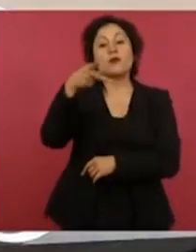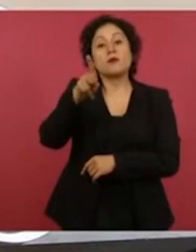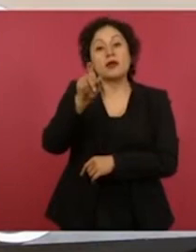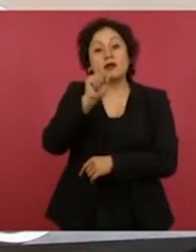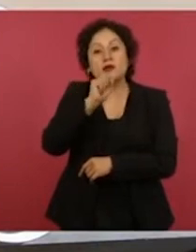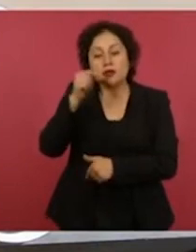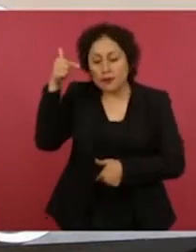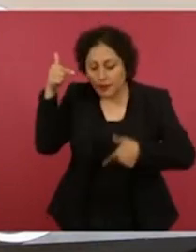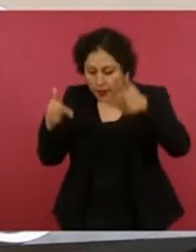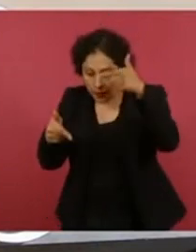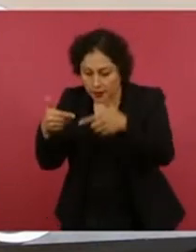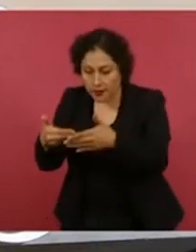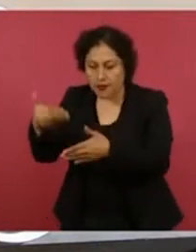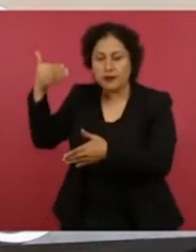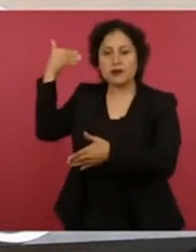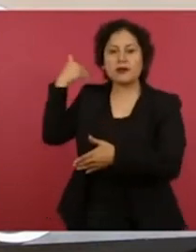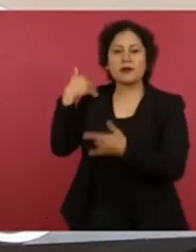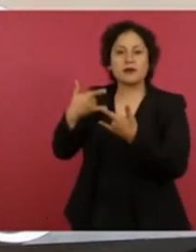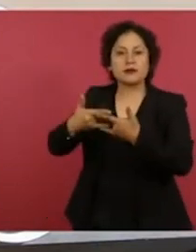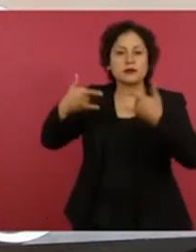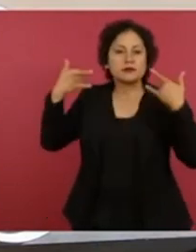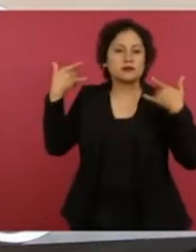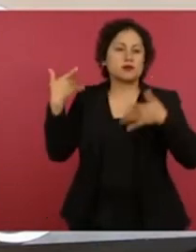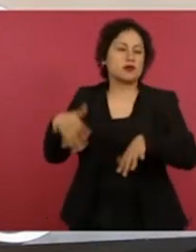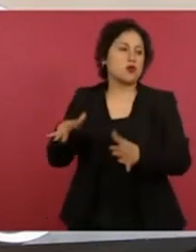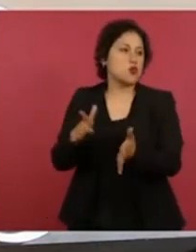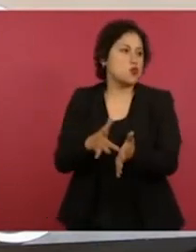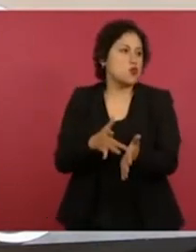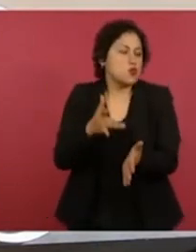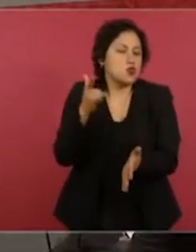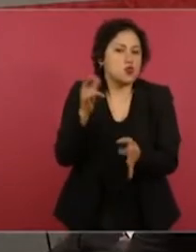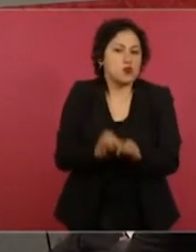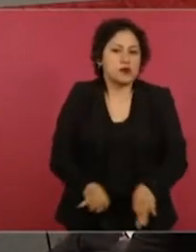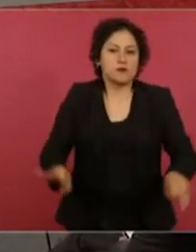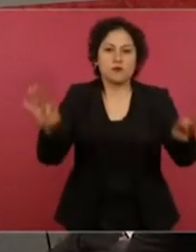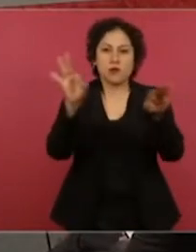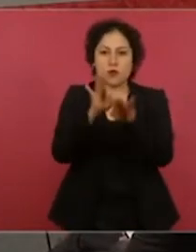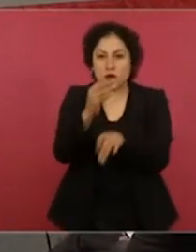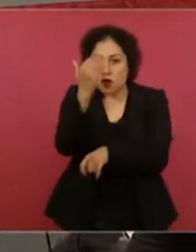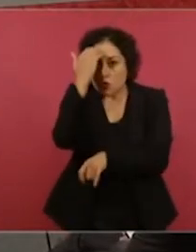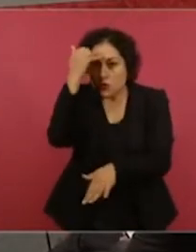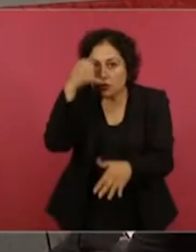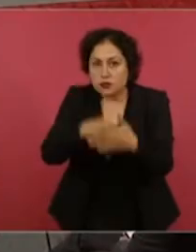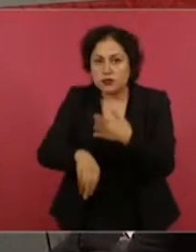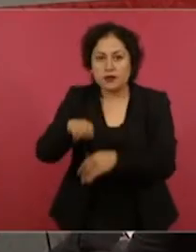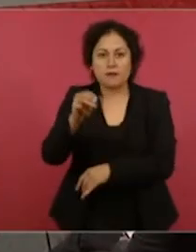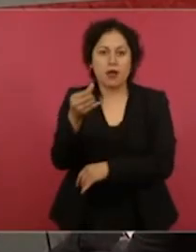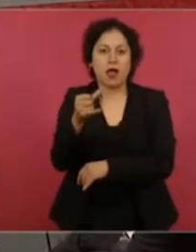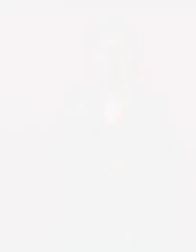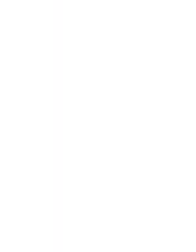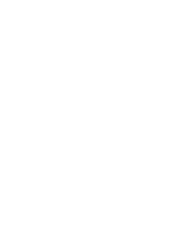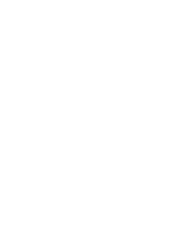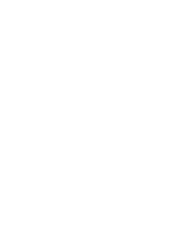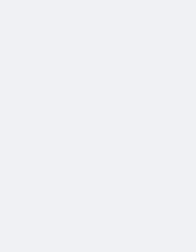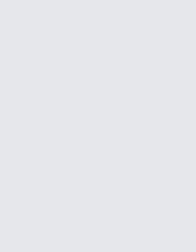pasado y el presente cultural glorioso de la gran nación maya mesoamericana. Gracias.